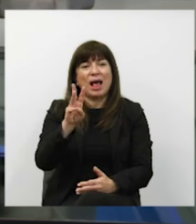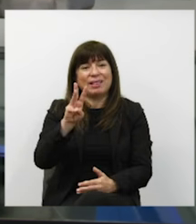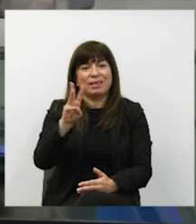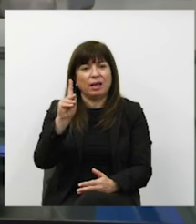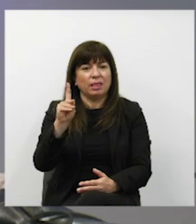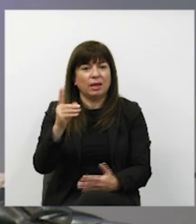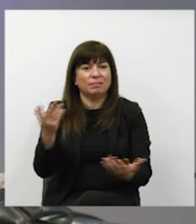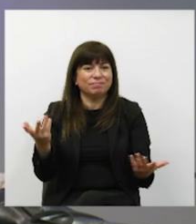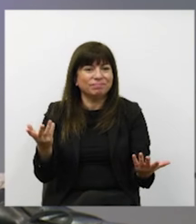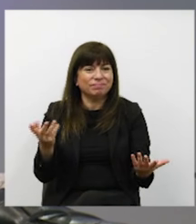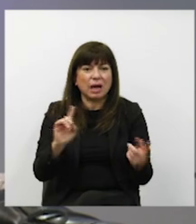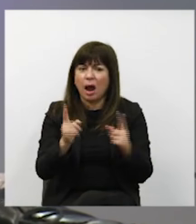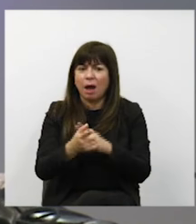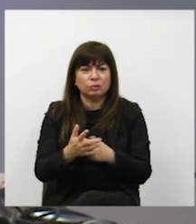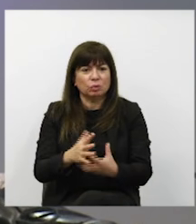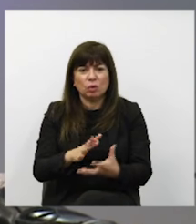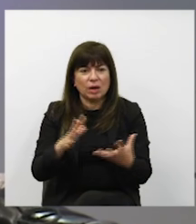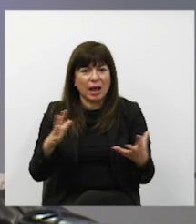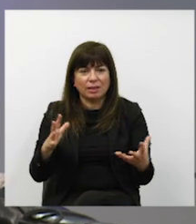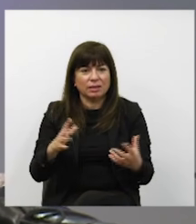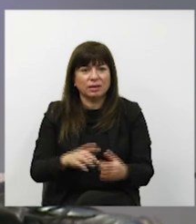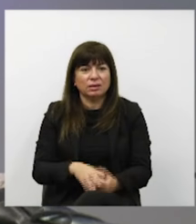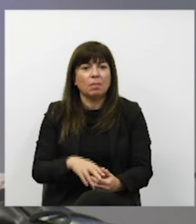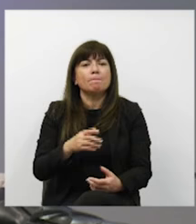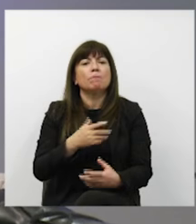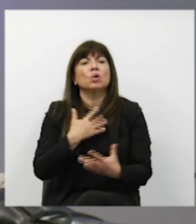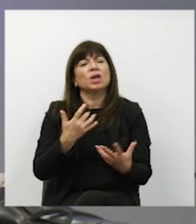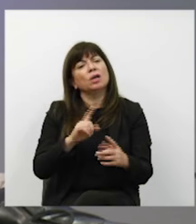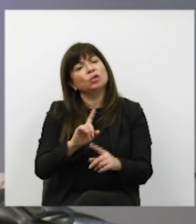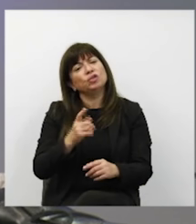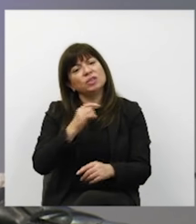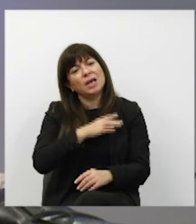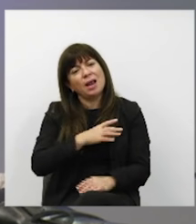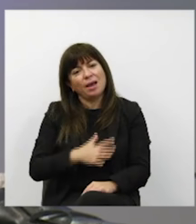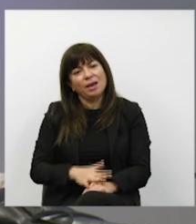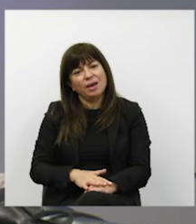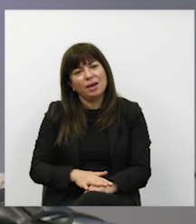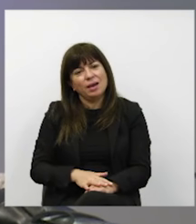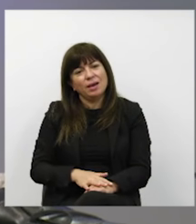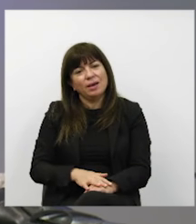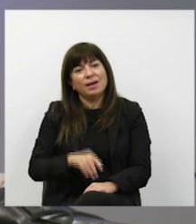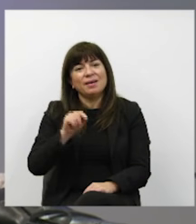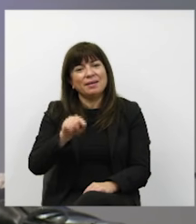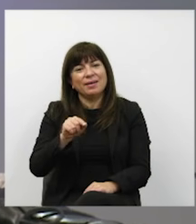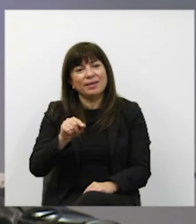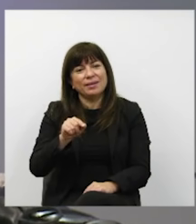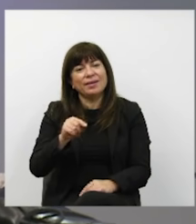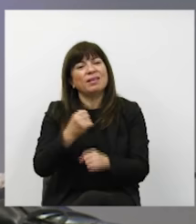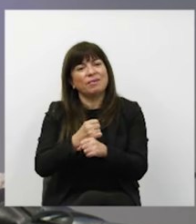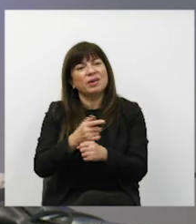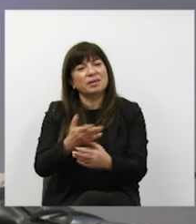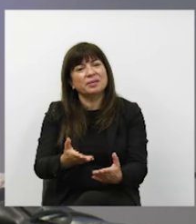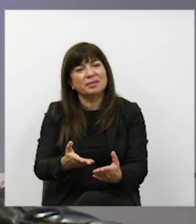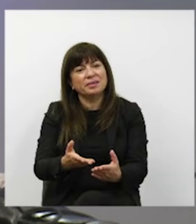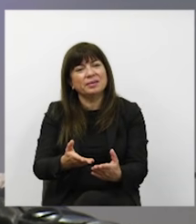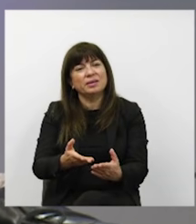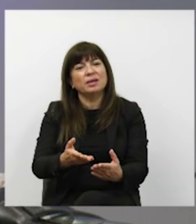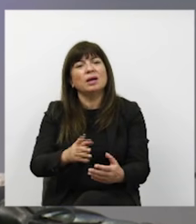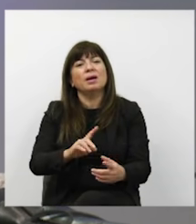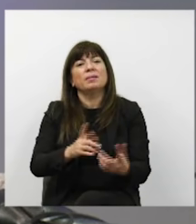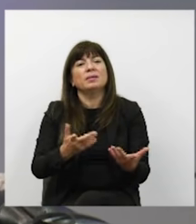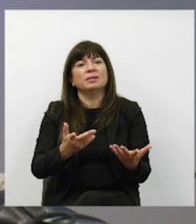mundo completamente distinto, donde no hay razones para pensar que Chile no puede ser un protagonista de ese mundo que es más bien de servicios, de tránsito de expertices, de